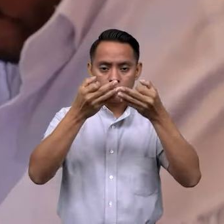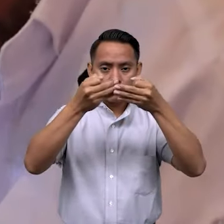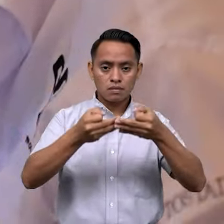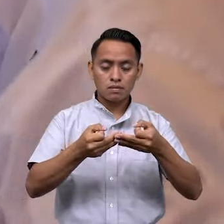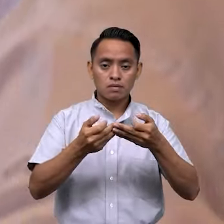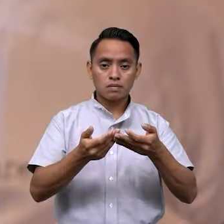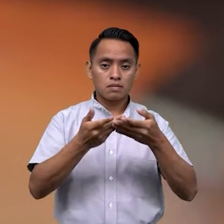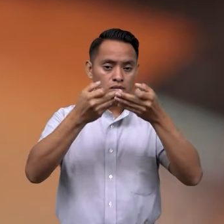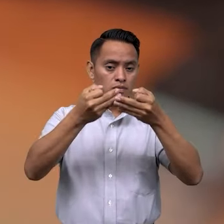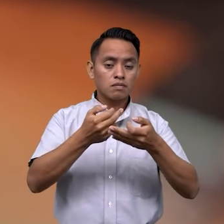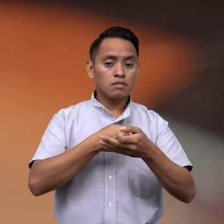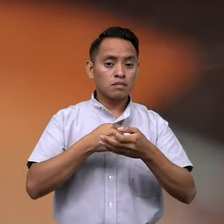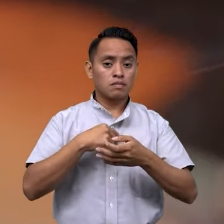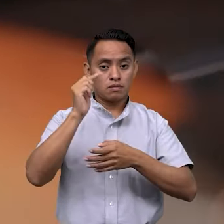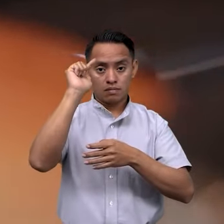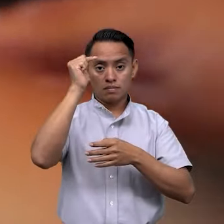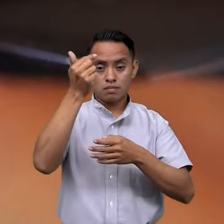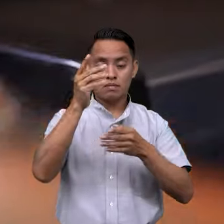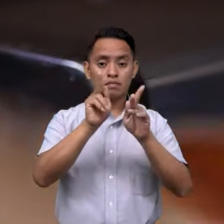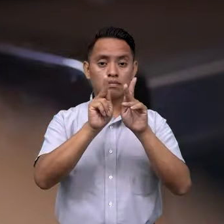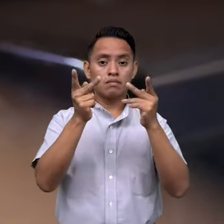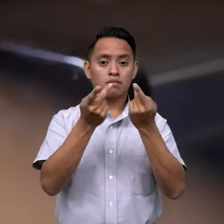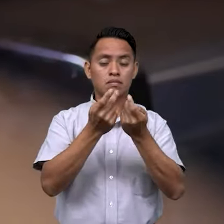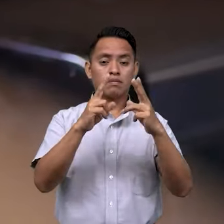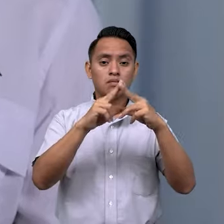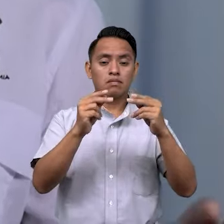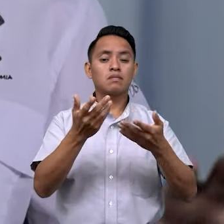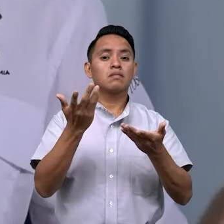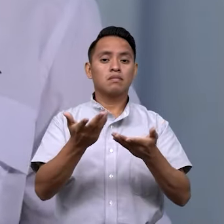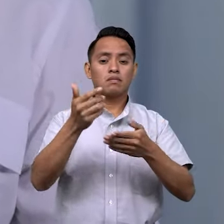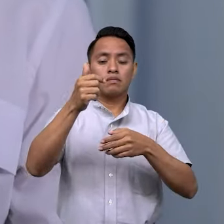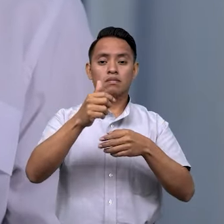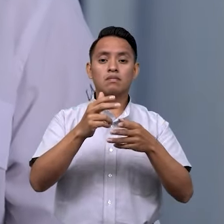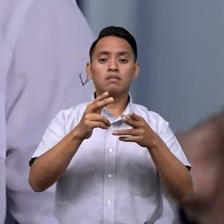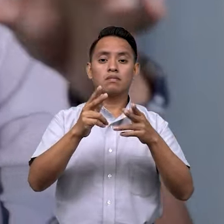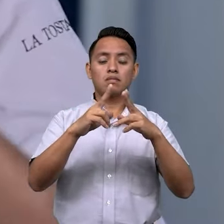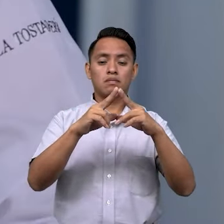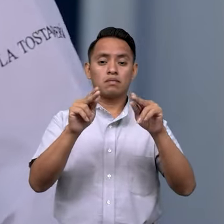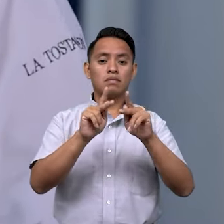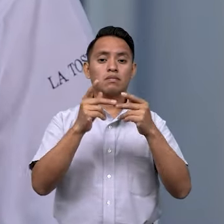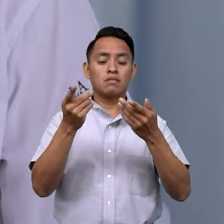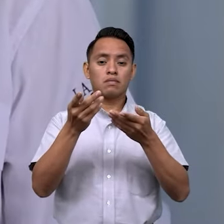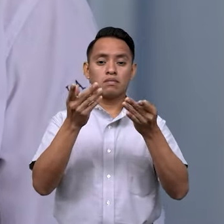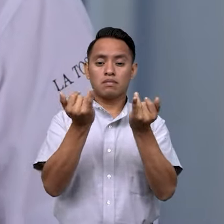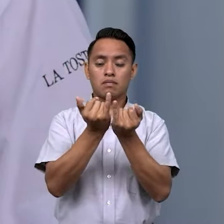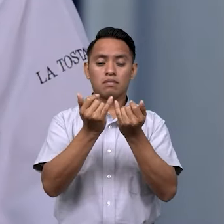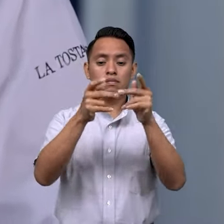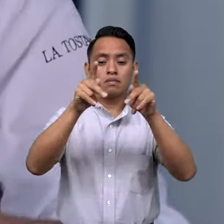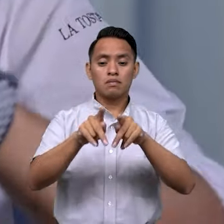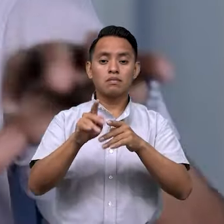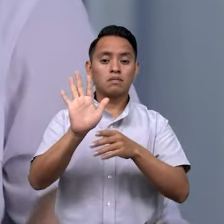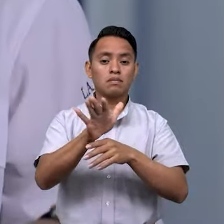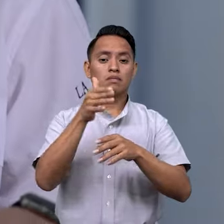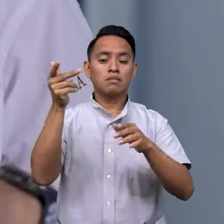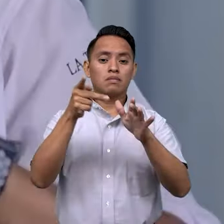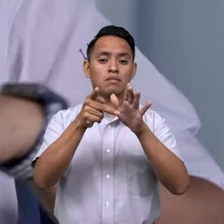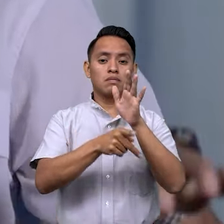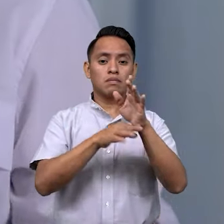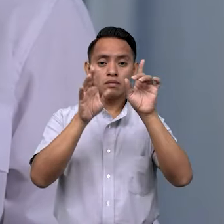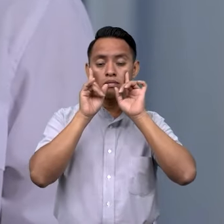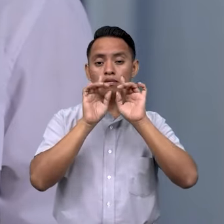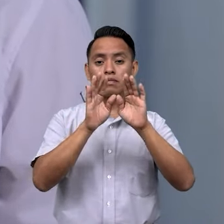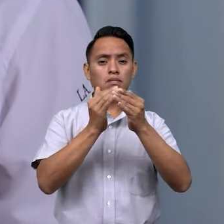bueno que ha estado haciendo el gobierno hacia el pueblo nicaragüense, y no solo el pueblo nicaragüense, también al turista extranjero, que tratan de protegerlo pues,